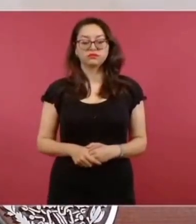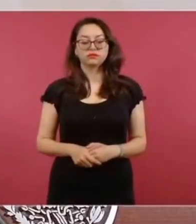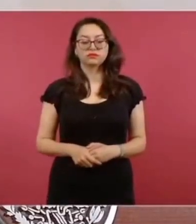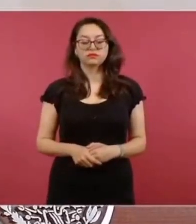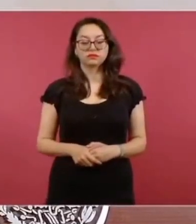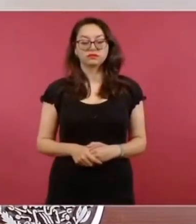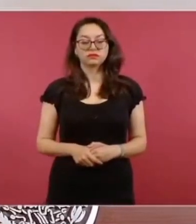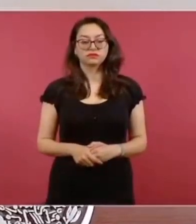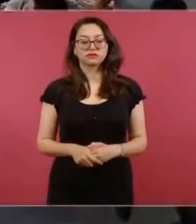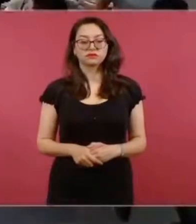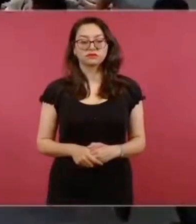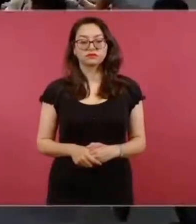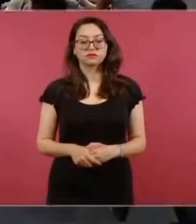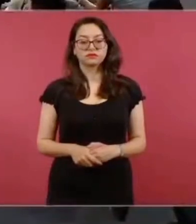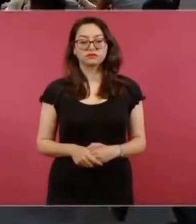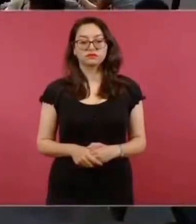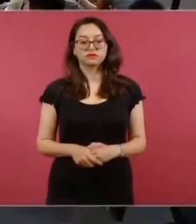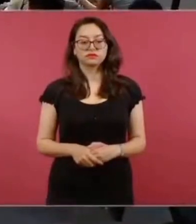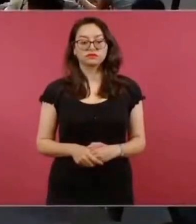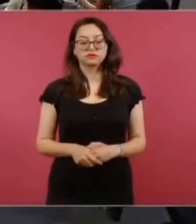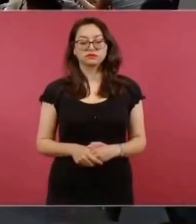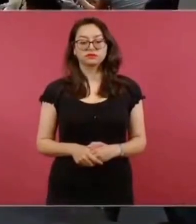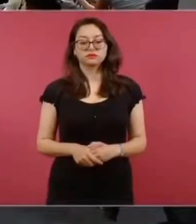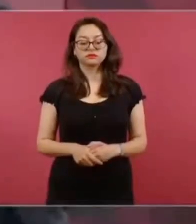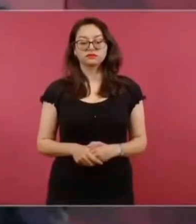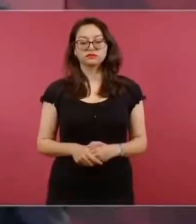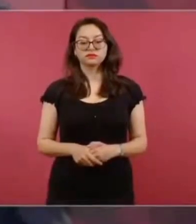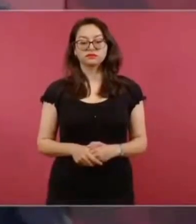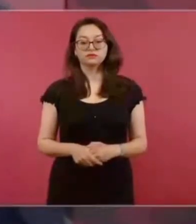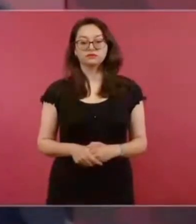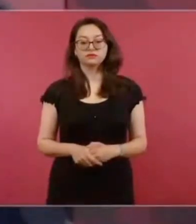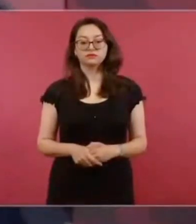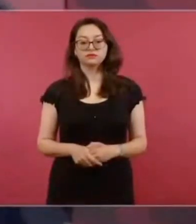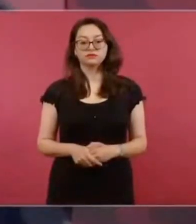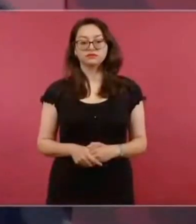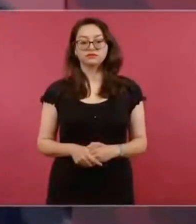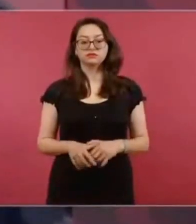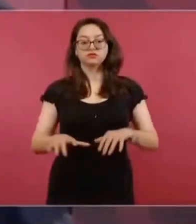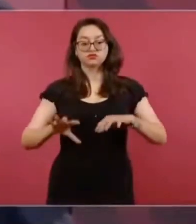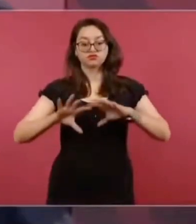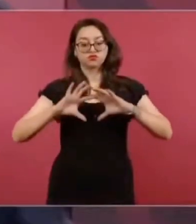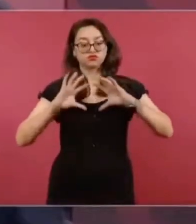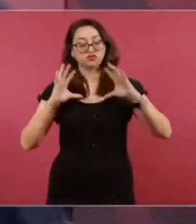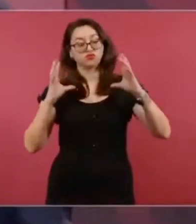México tiene un trato especial en el mundo.